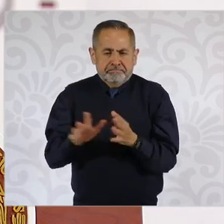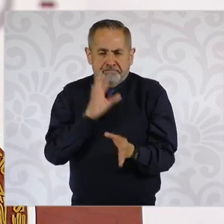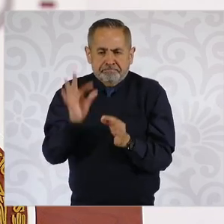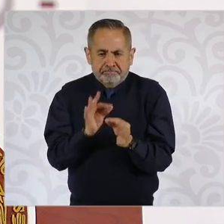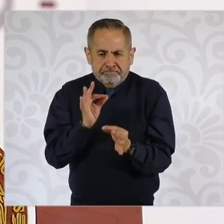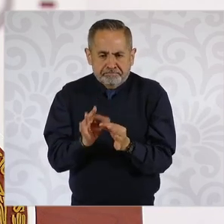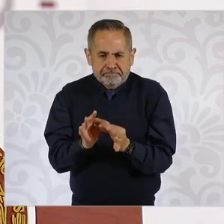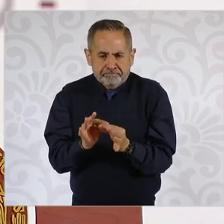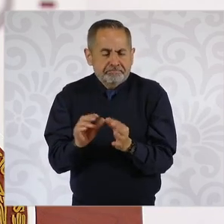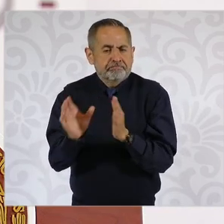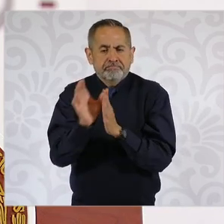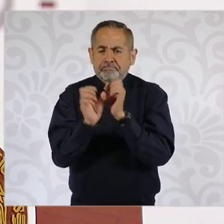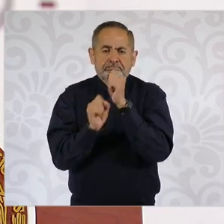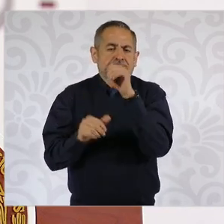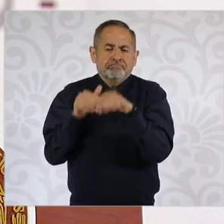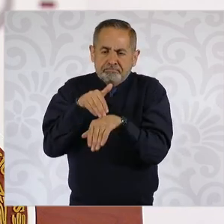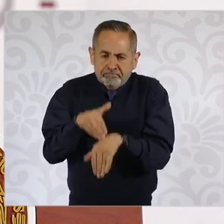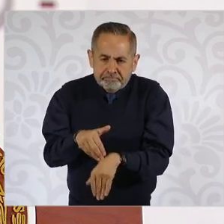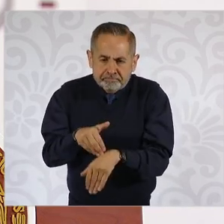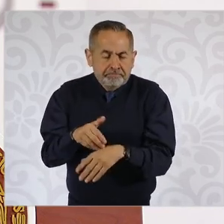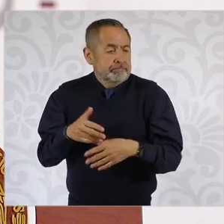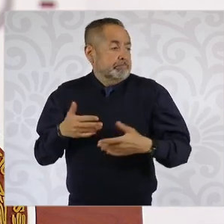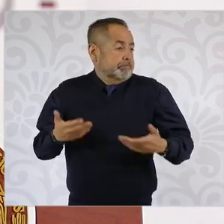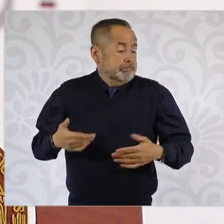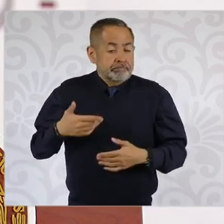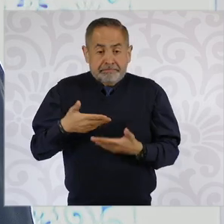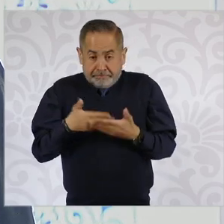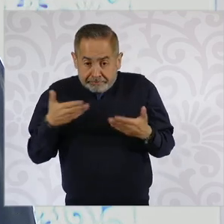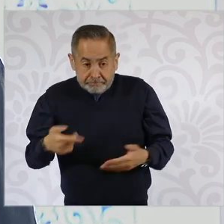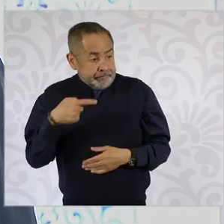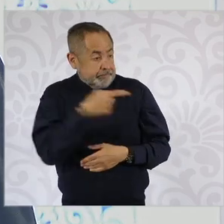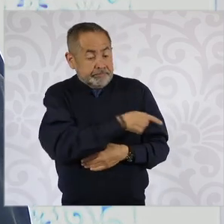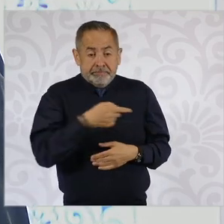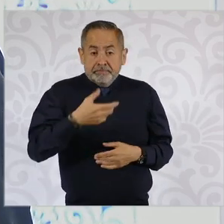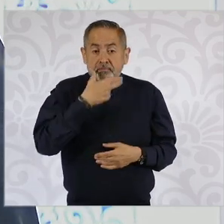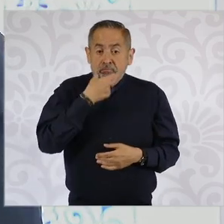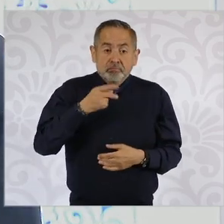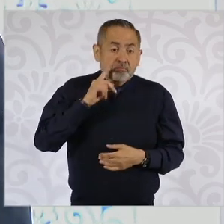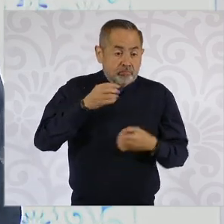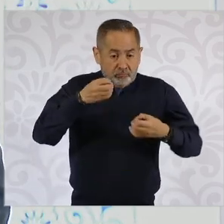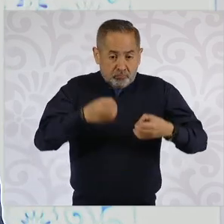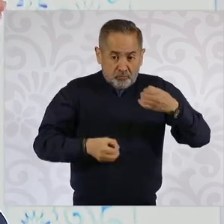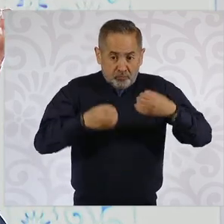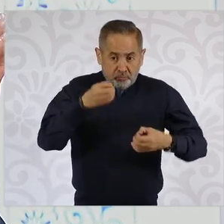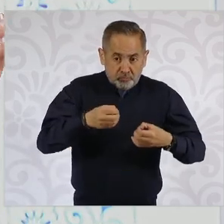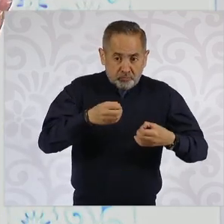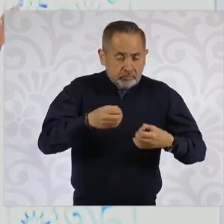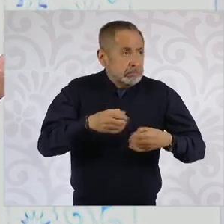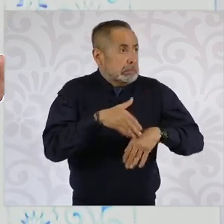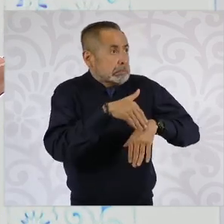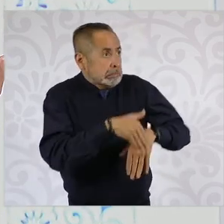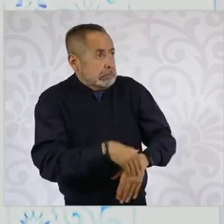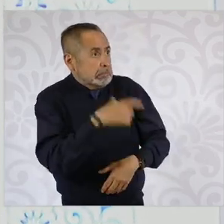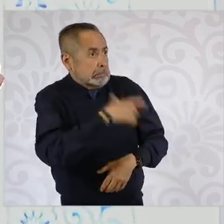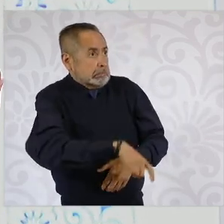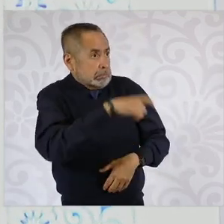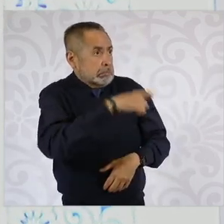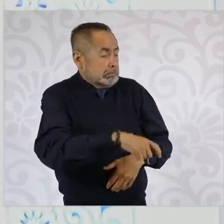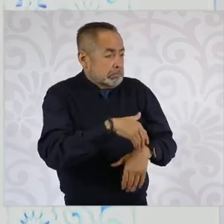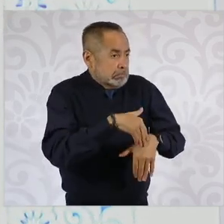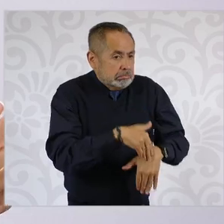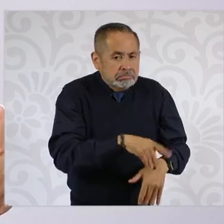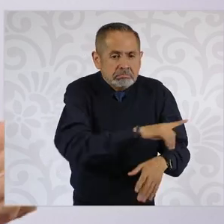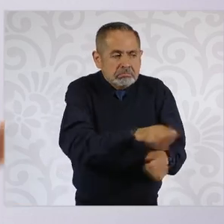Constitución. Y ahora los jueces, las juezas, en vez de servir a intereses que no